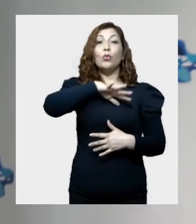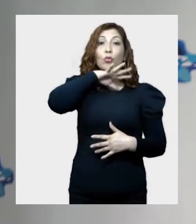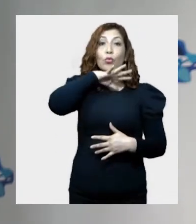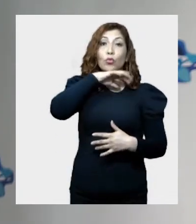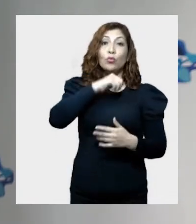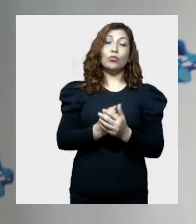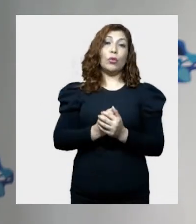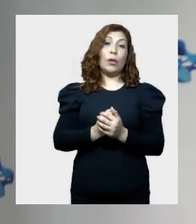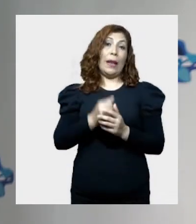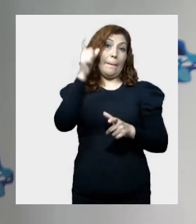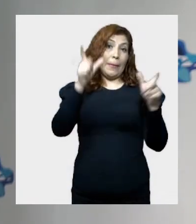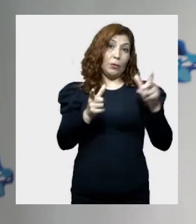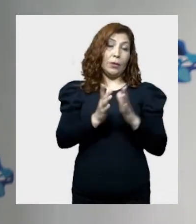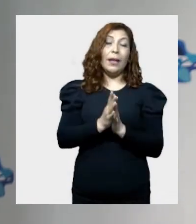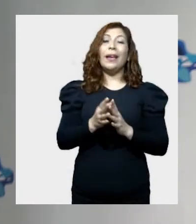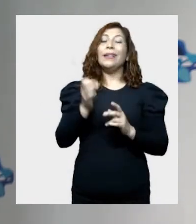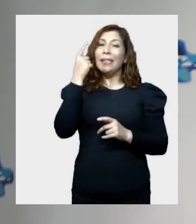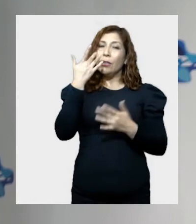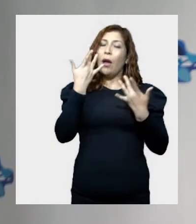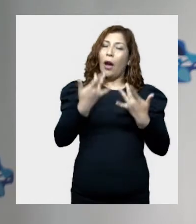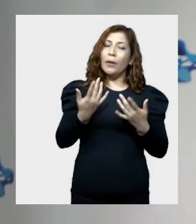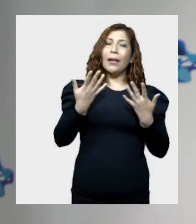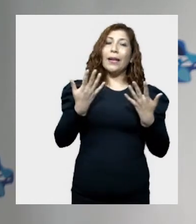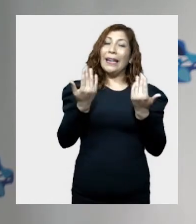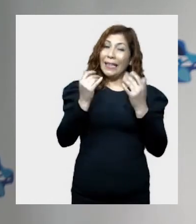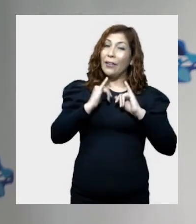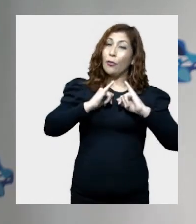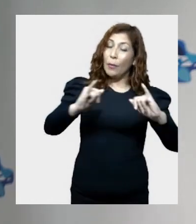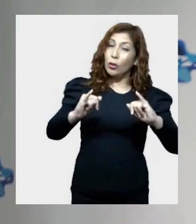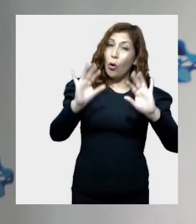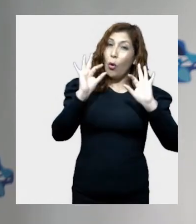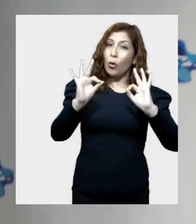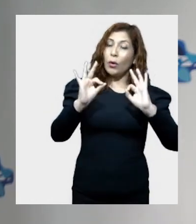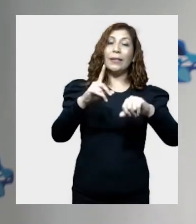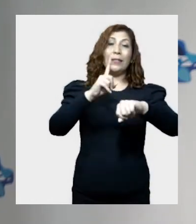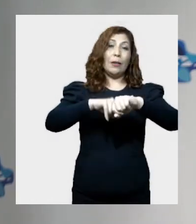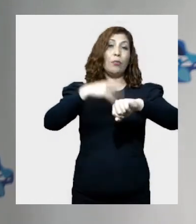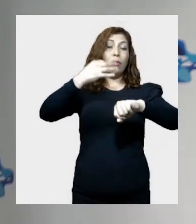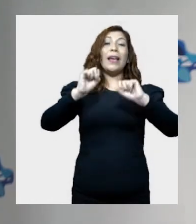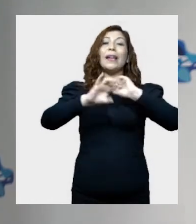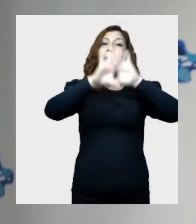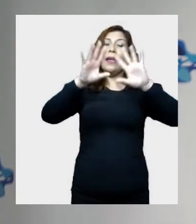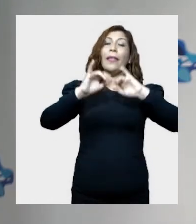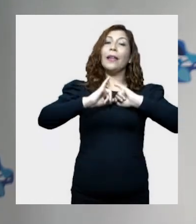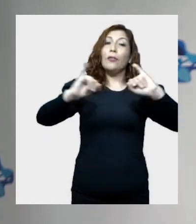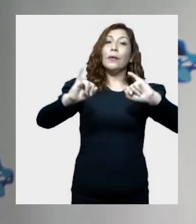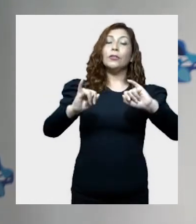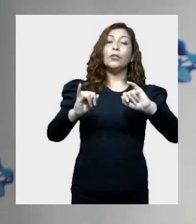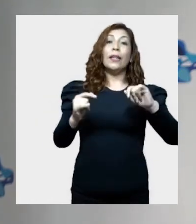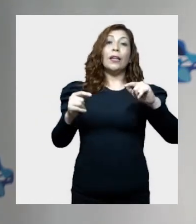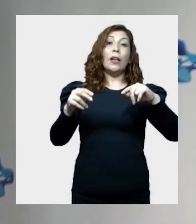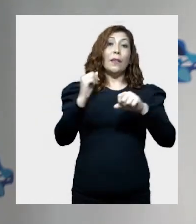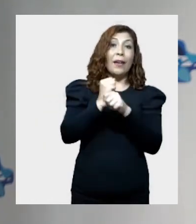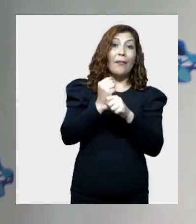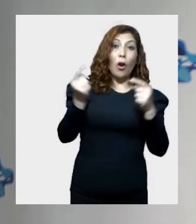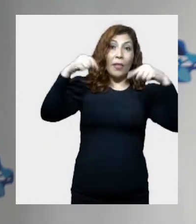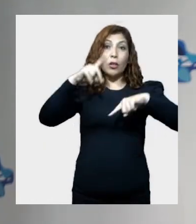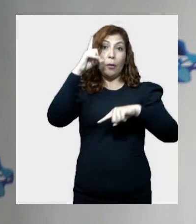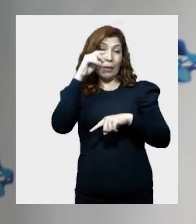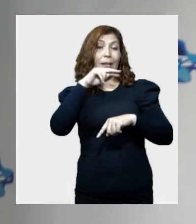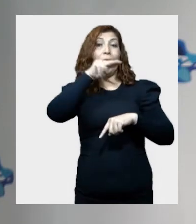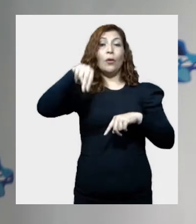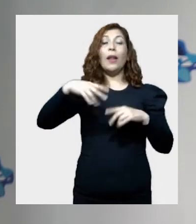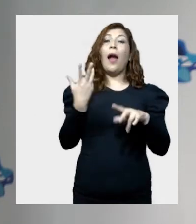entendiendo hoy más que nunca la necesidad de información oportuna y claridad de los procedimientos internos que nos impone este